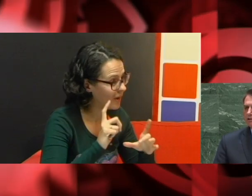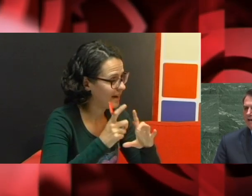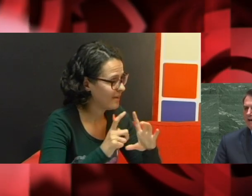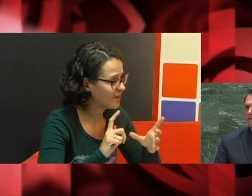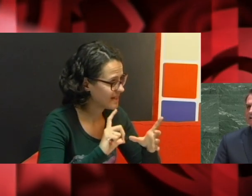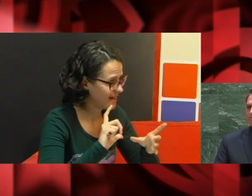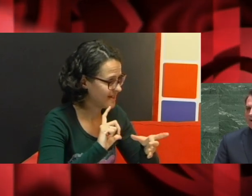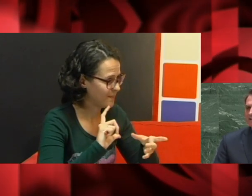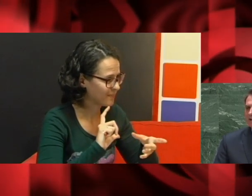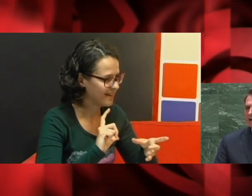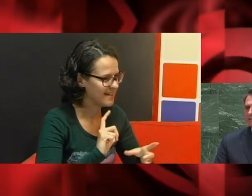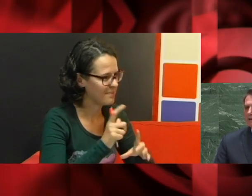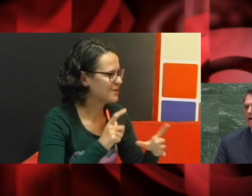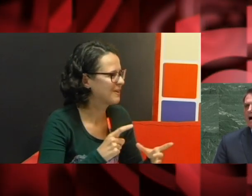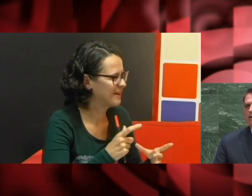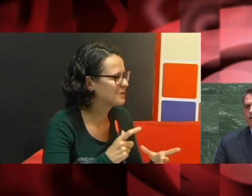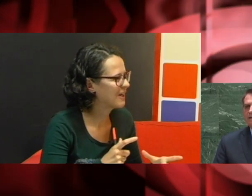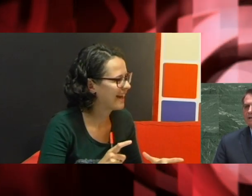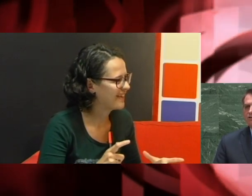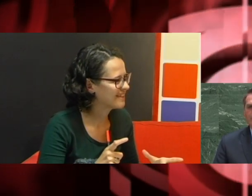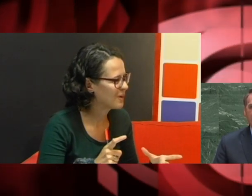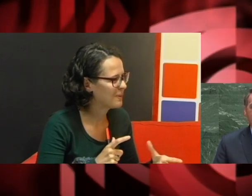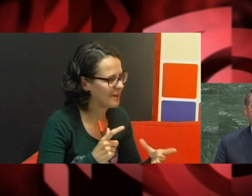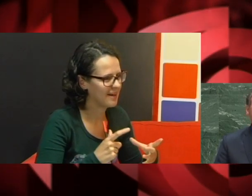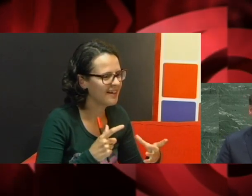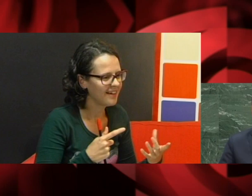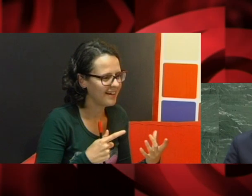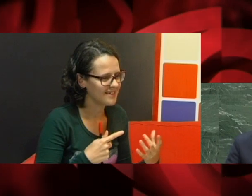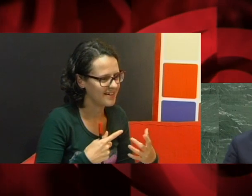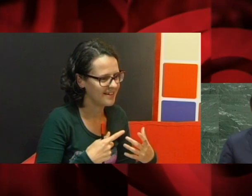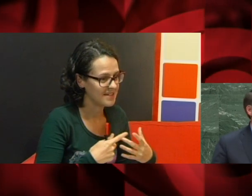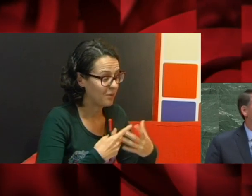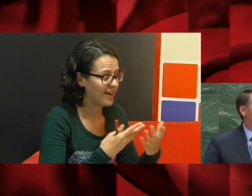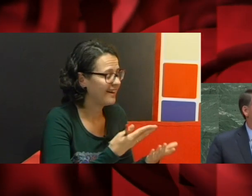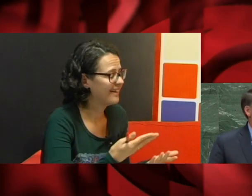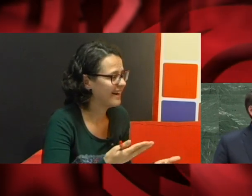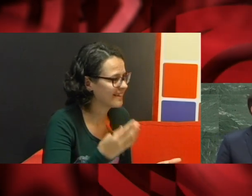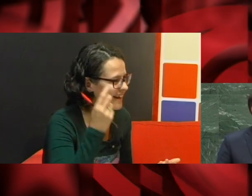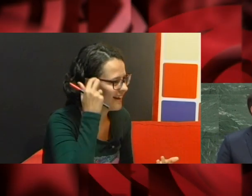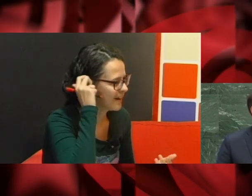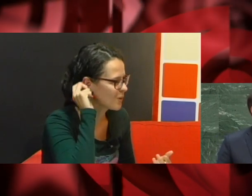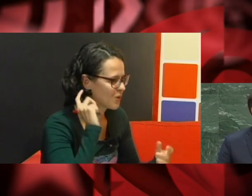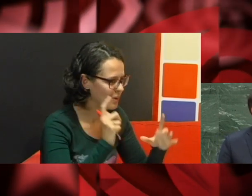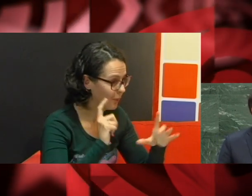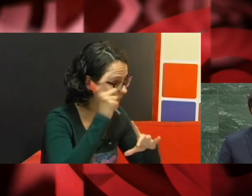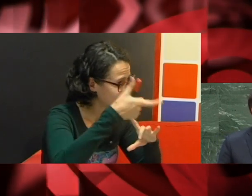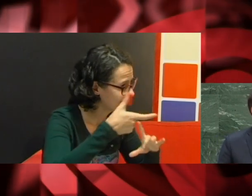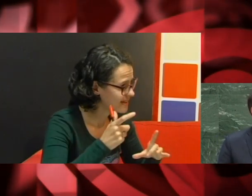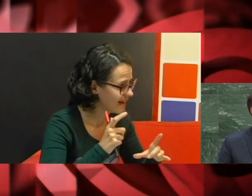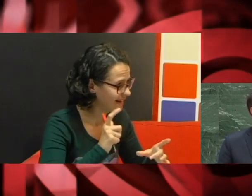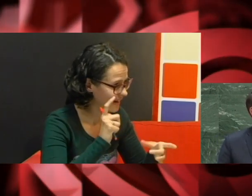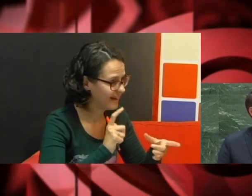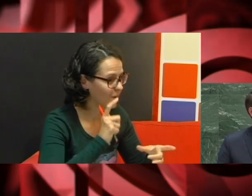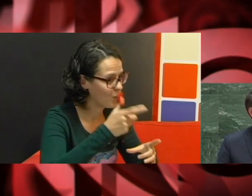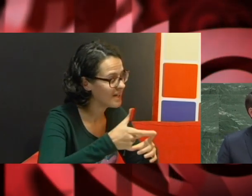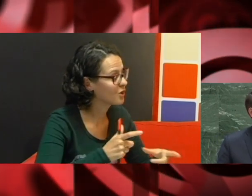como el enemigo es ese este paso que tiene mucho el ajedrez no pero también se podía leer en el arte de la guerra incluso no el ponerte en